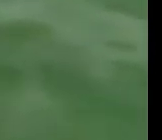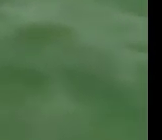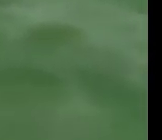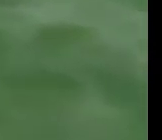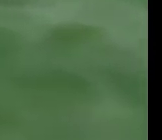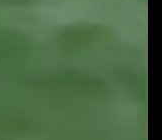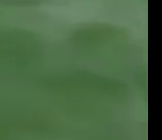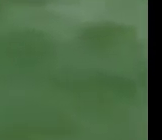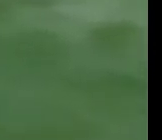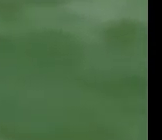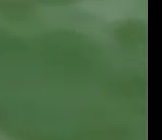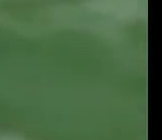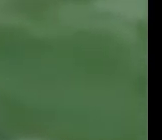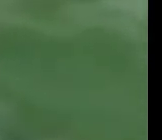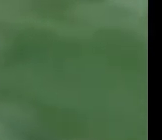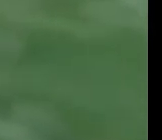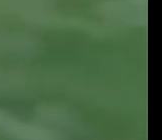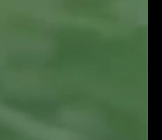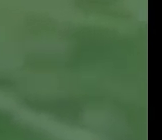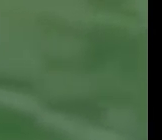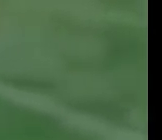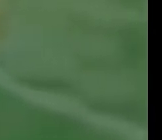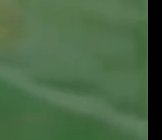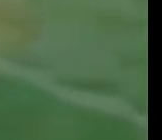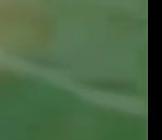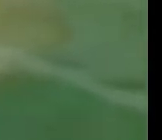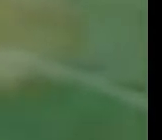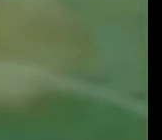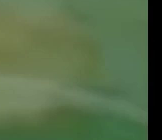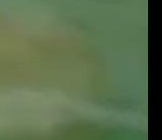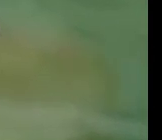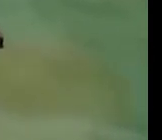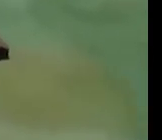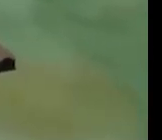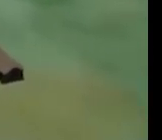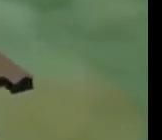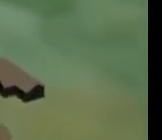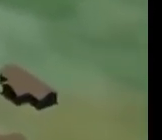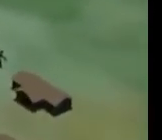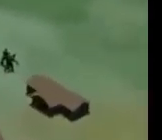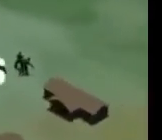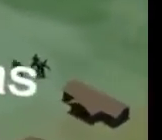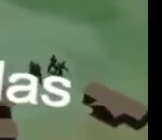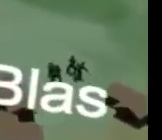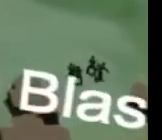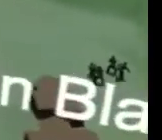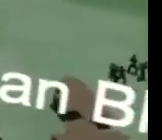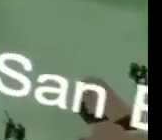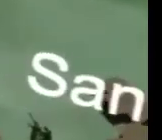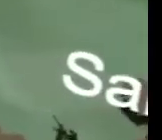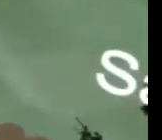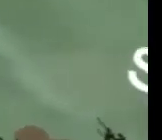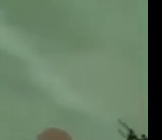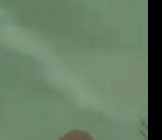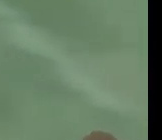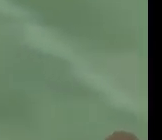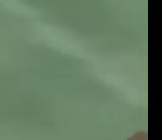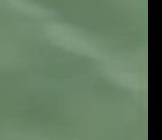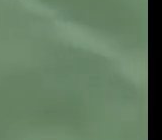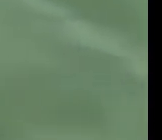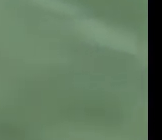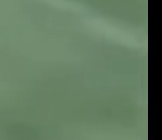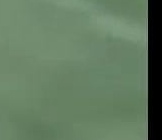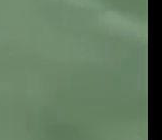apenas amanece, comienza el avance bajo el fuego de los morteros enemigos que baten la carretera. Pero aquí tampoco se